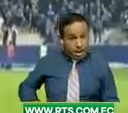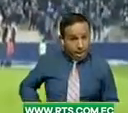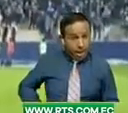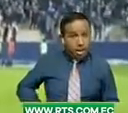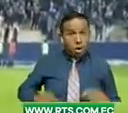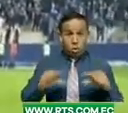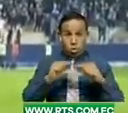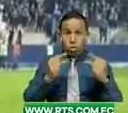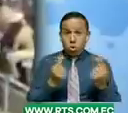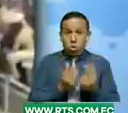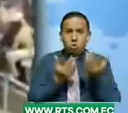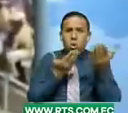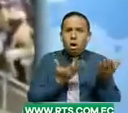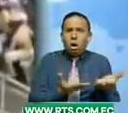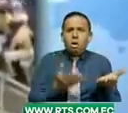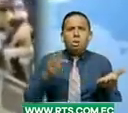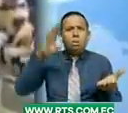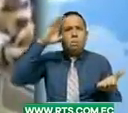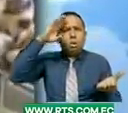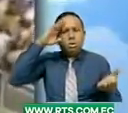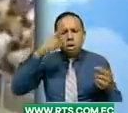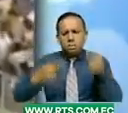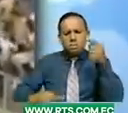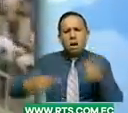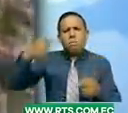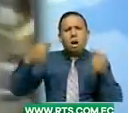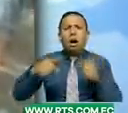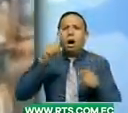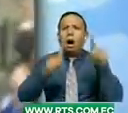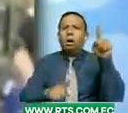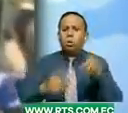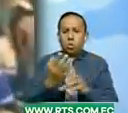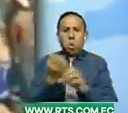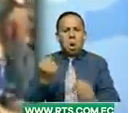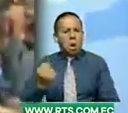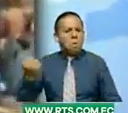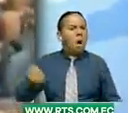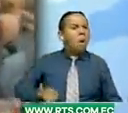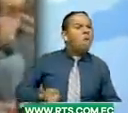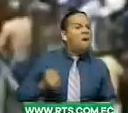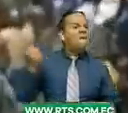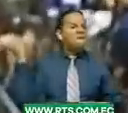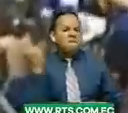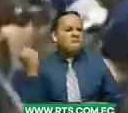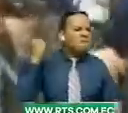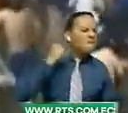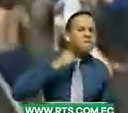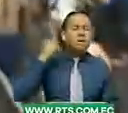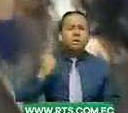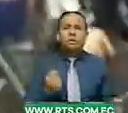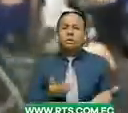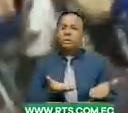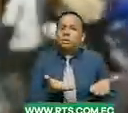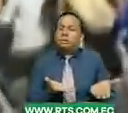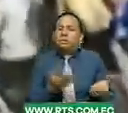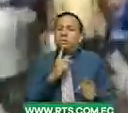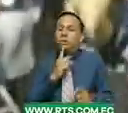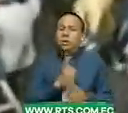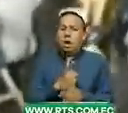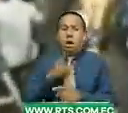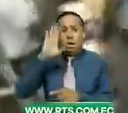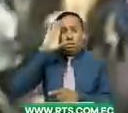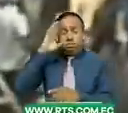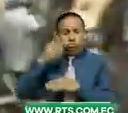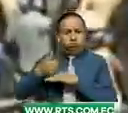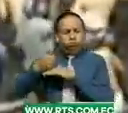aficionados del Emelec y la policía, incluso ataques con armas blancas en el graderío del Estadio Capuel, actos violentos que obligaron a las autoridades